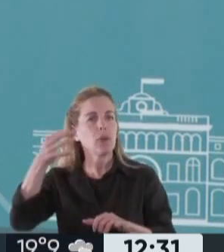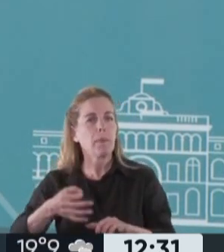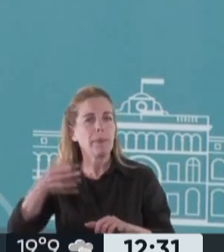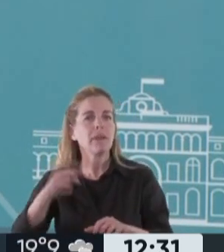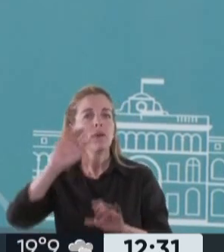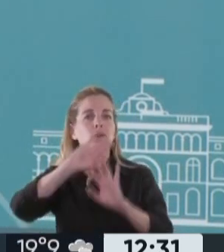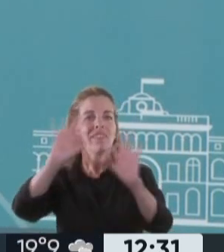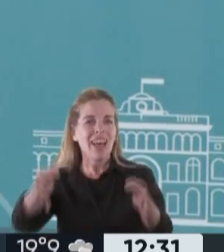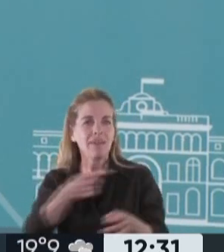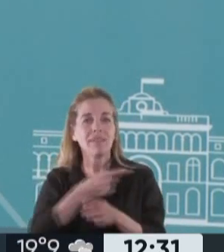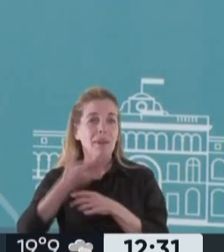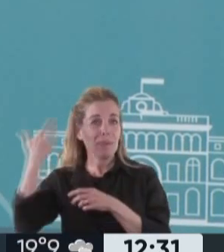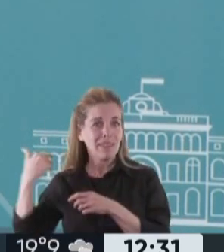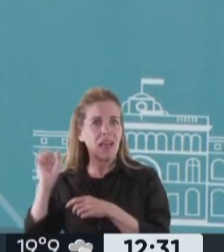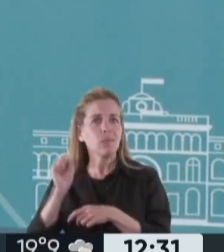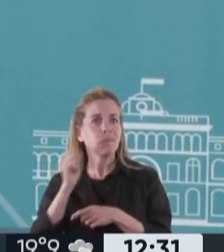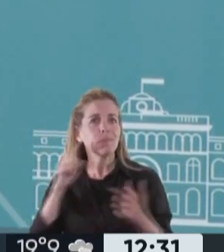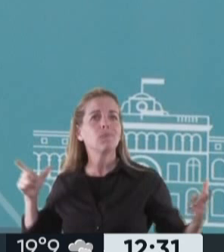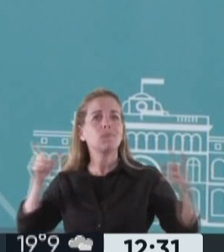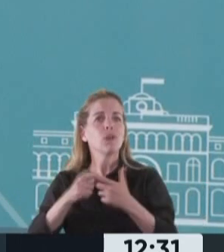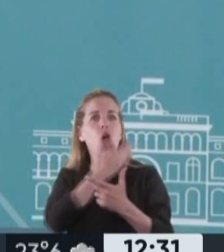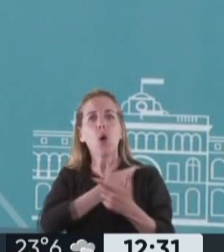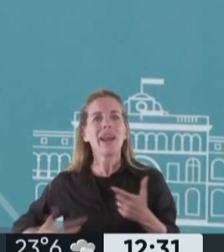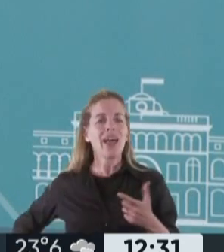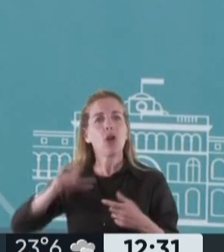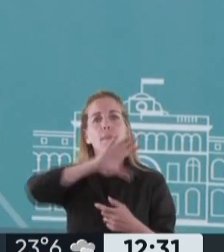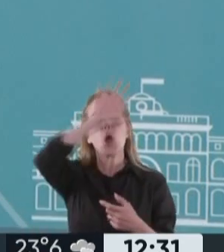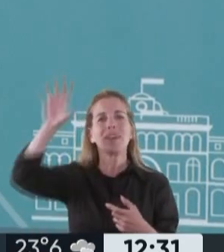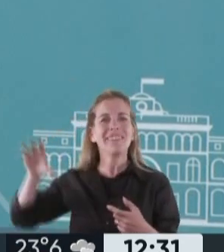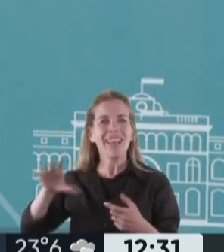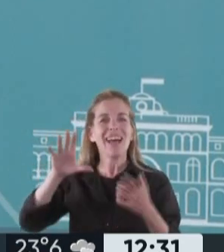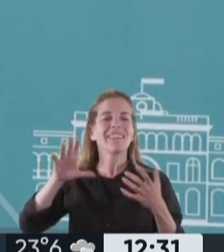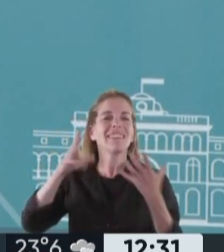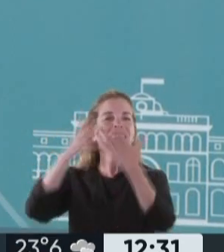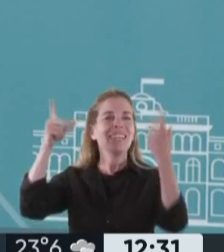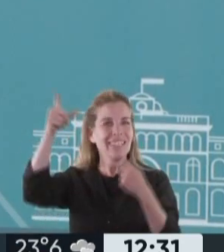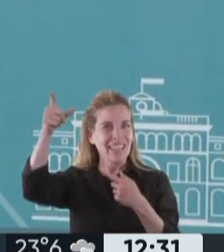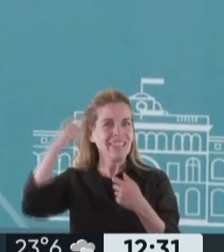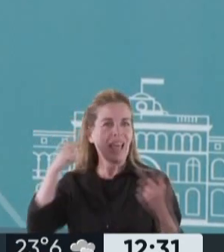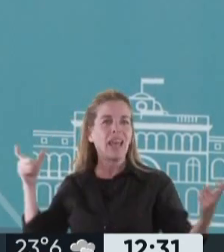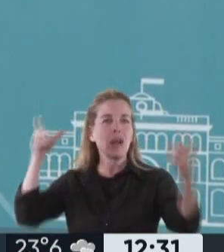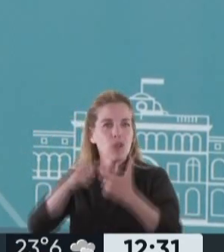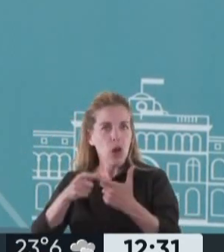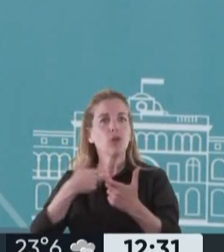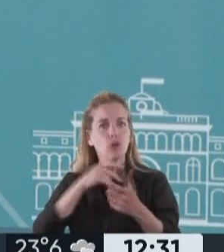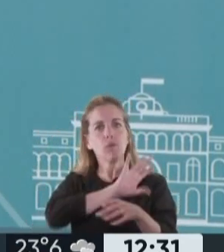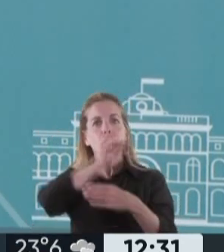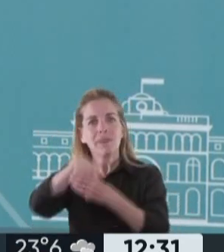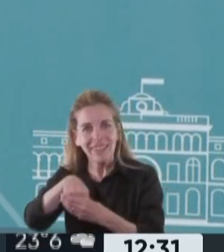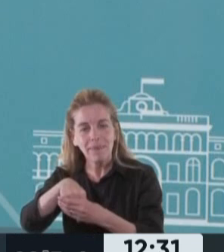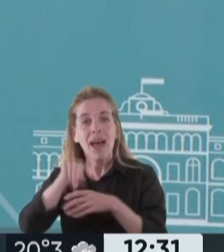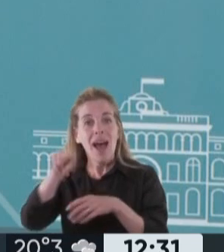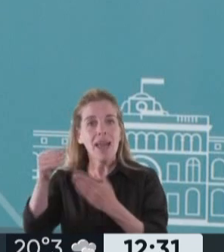semana pasada hubo una reunión de todos los gobernadores del Norte Grande al cual yo fui invitado. Y ahí el